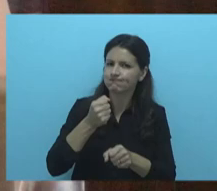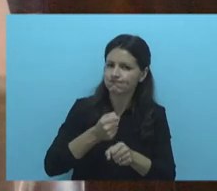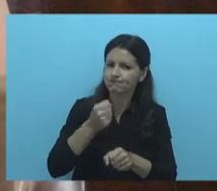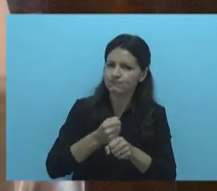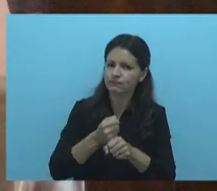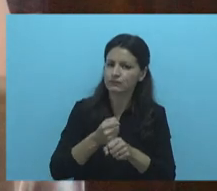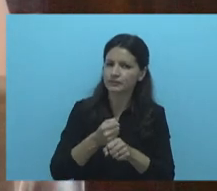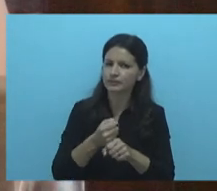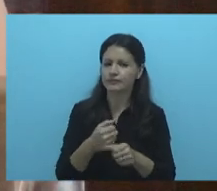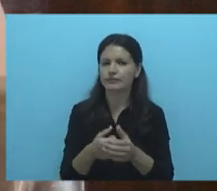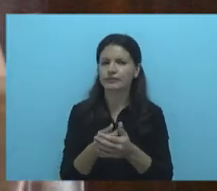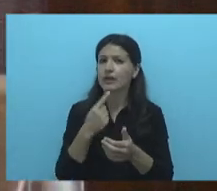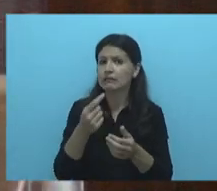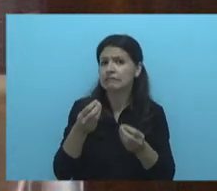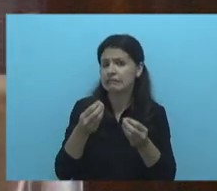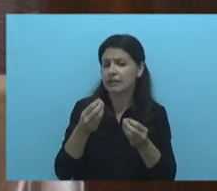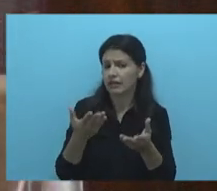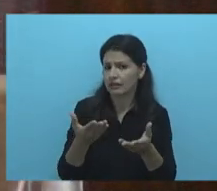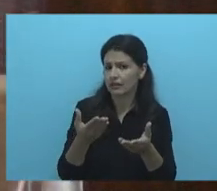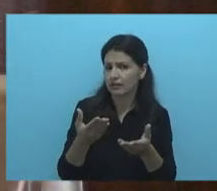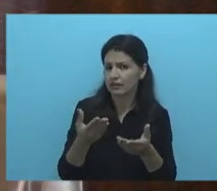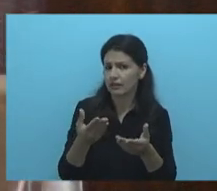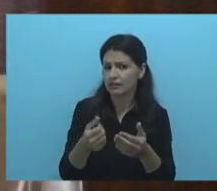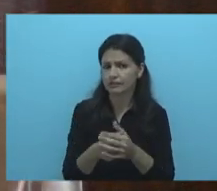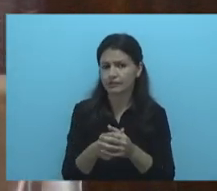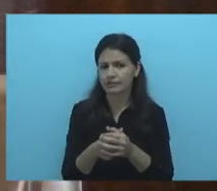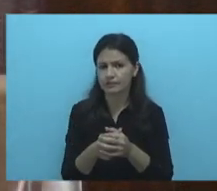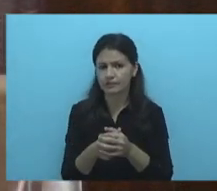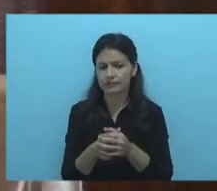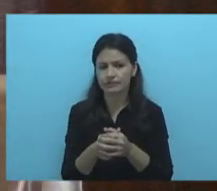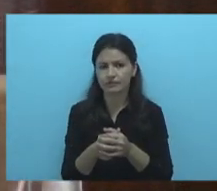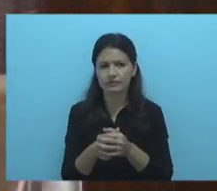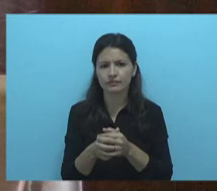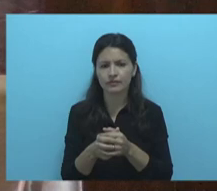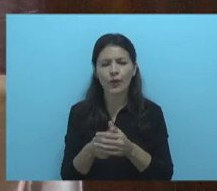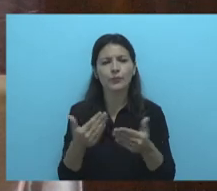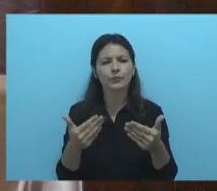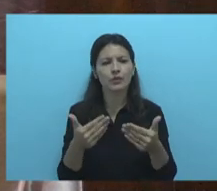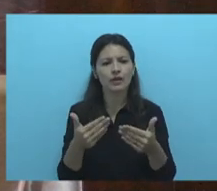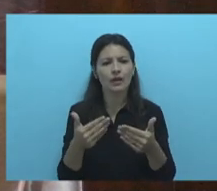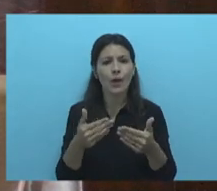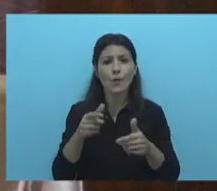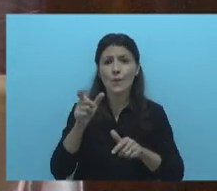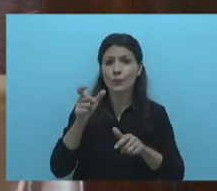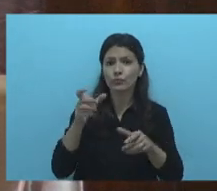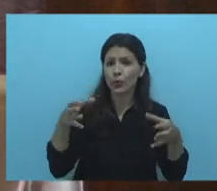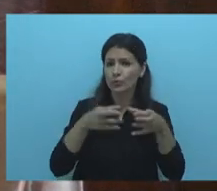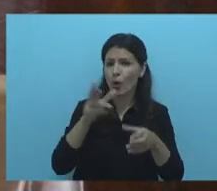parlamentario en el Senado y que establece, además de una distribución igualitaria de las licencias, la posibilidad de que todas las